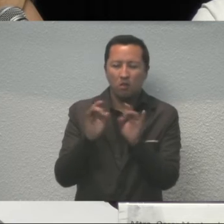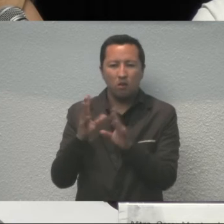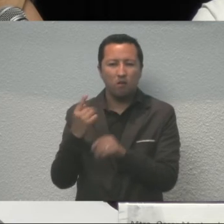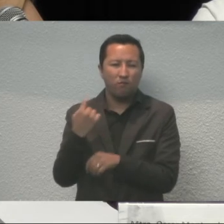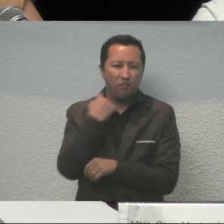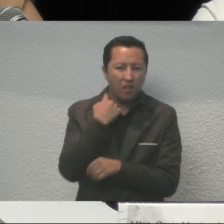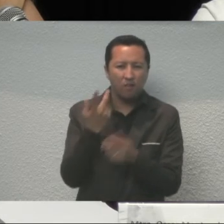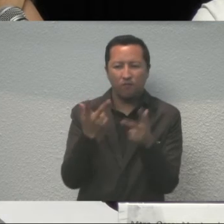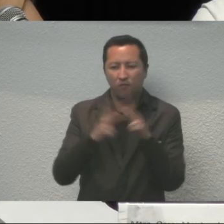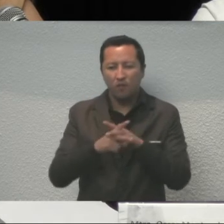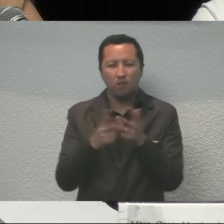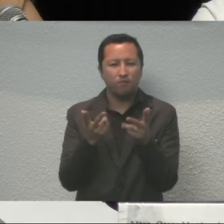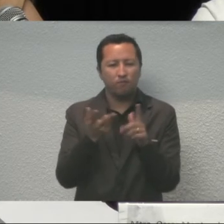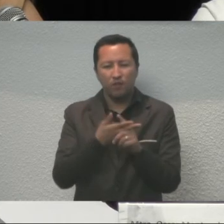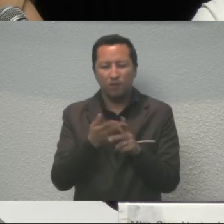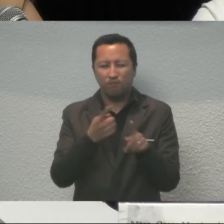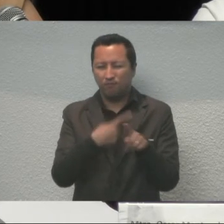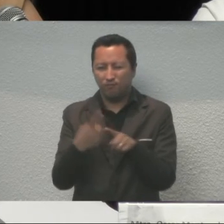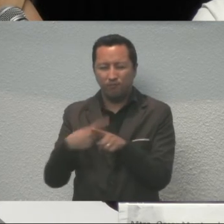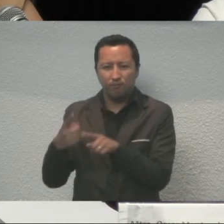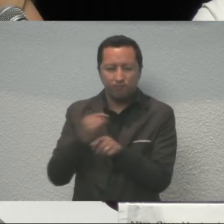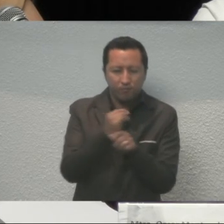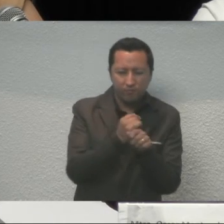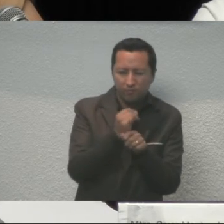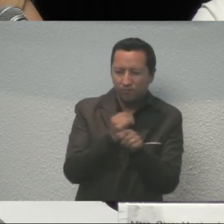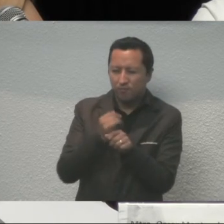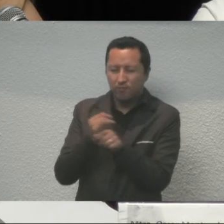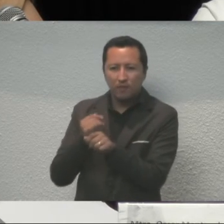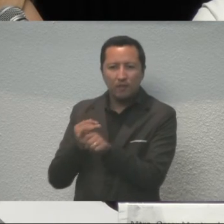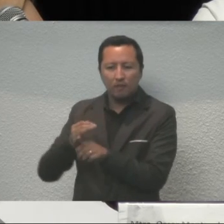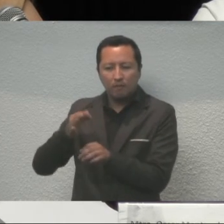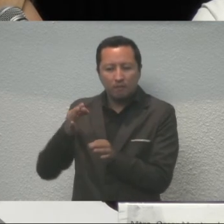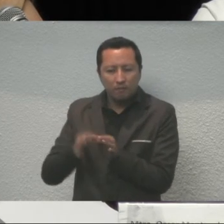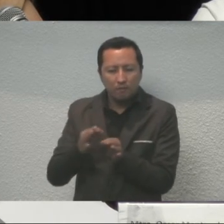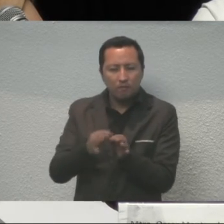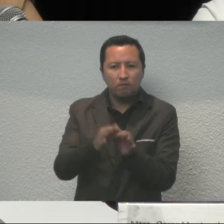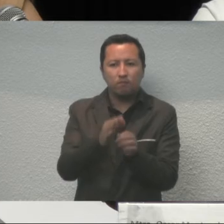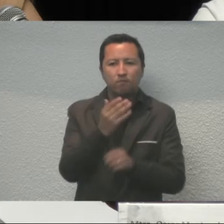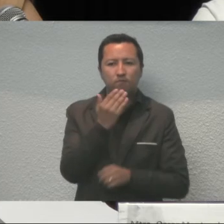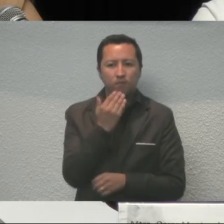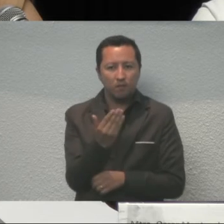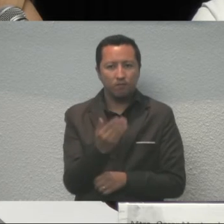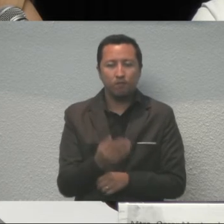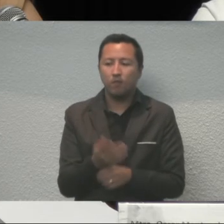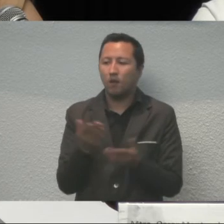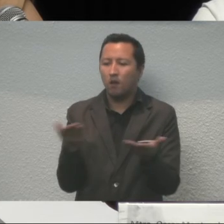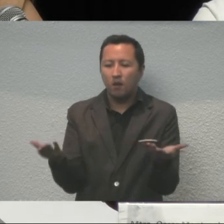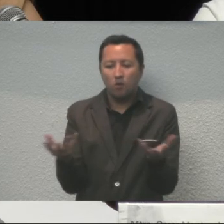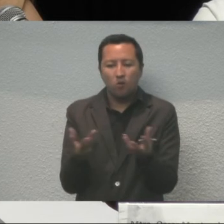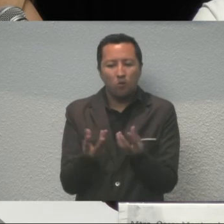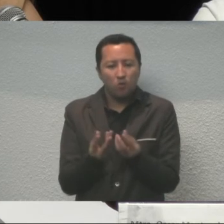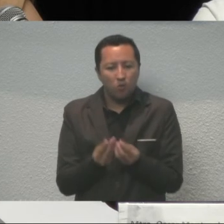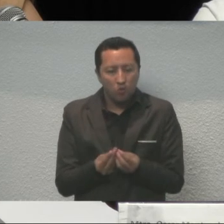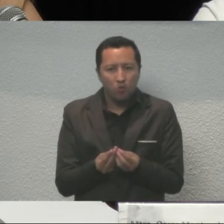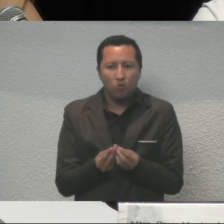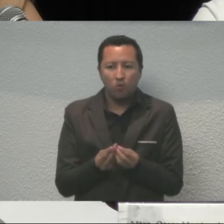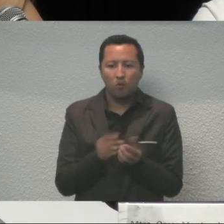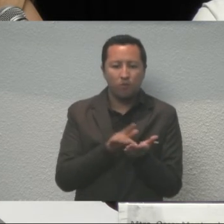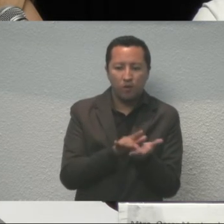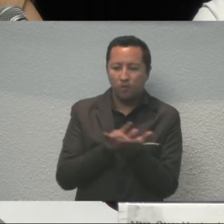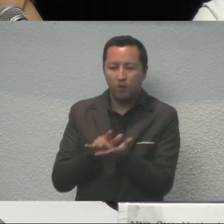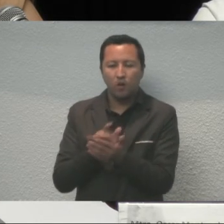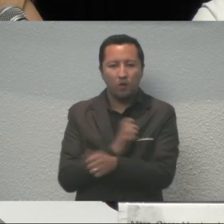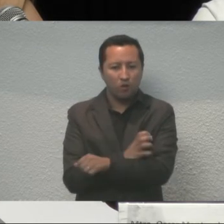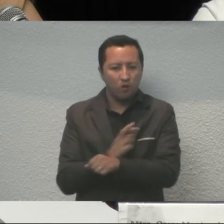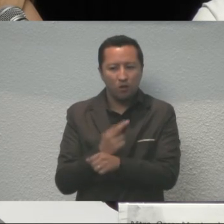de justicia sea cada vez mejor. Por eso, los invito a trabajar juntos, en colaboración y